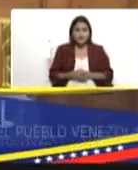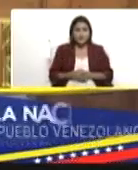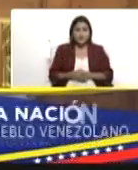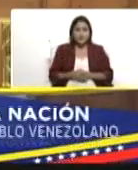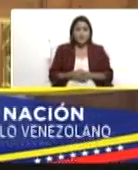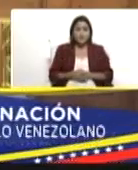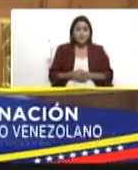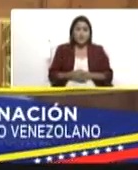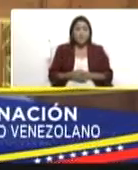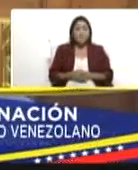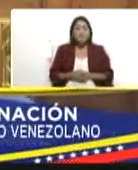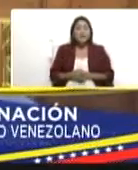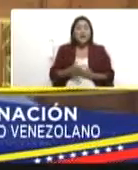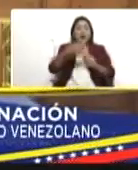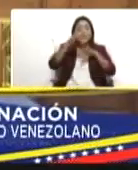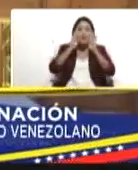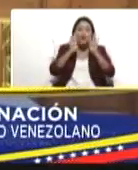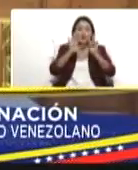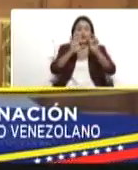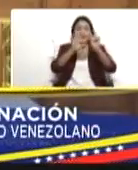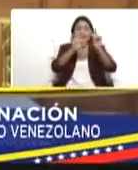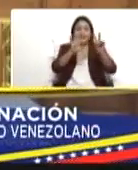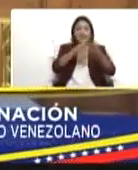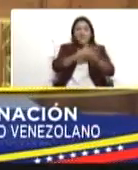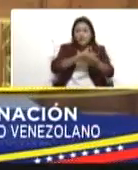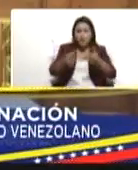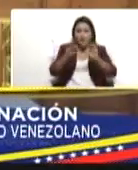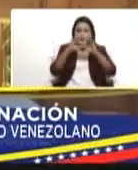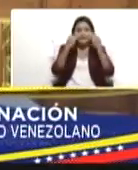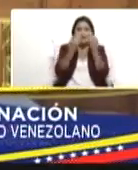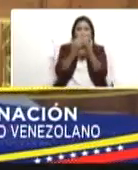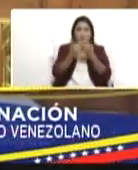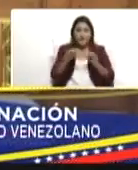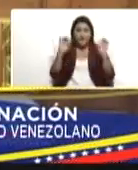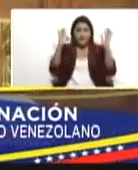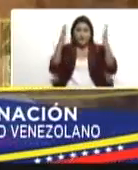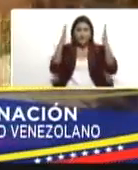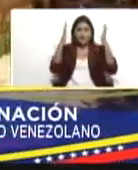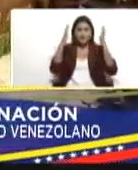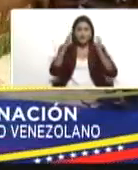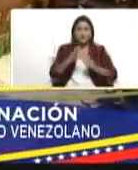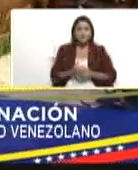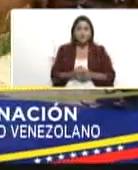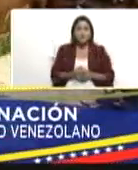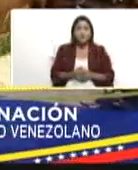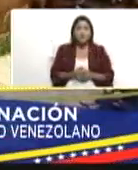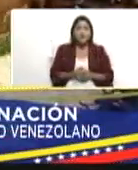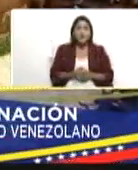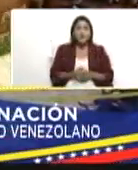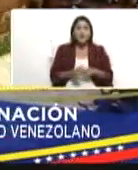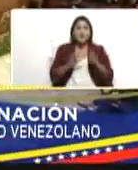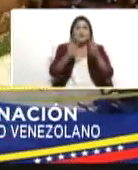siete más de 7 millones de familias 7 millones